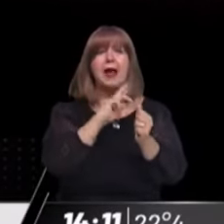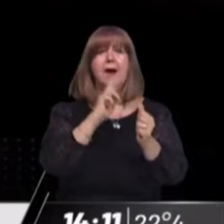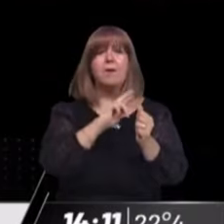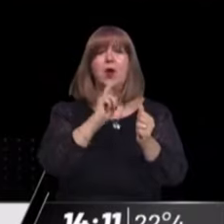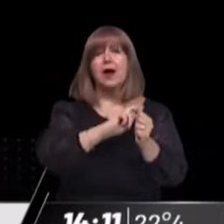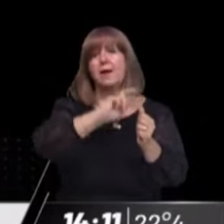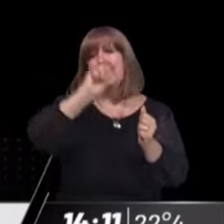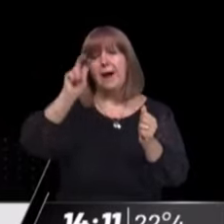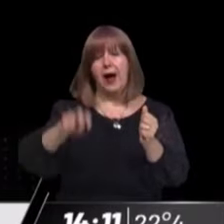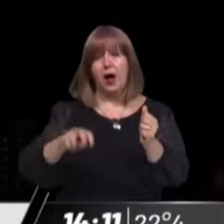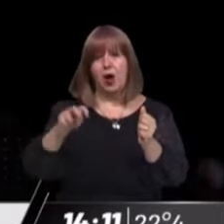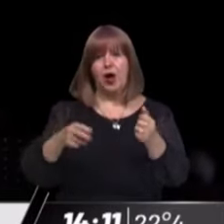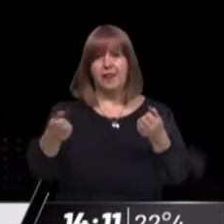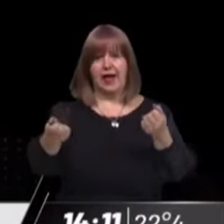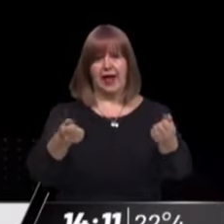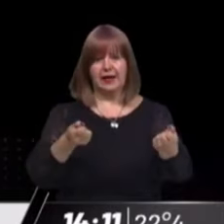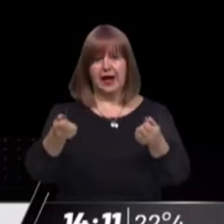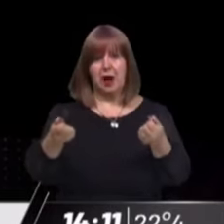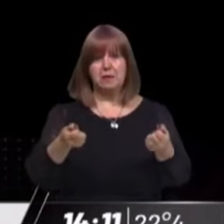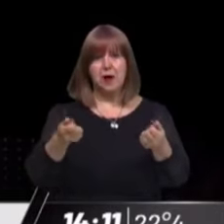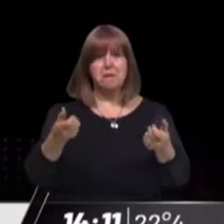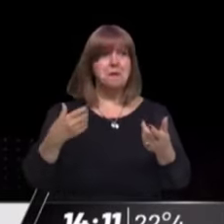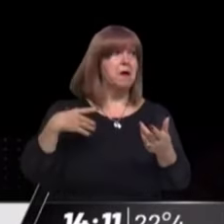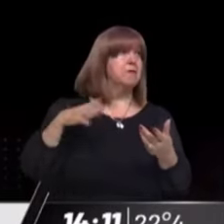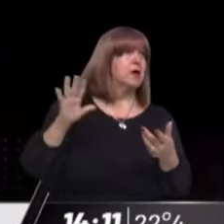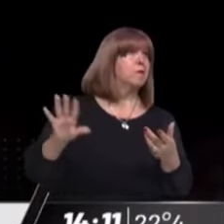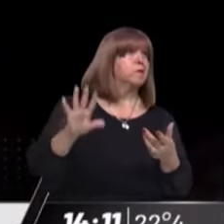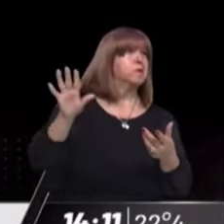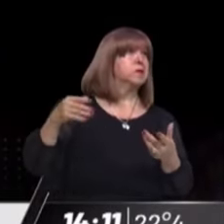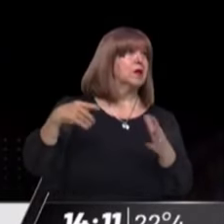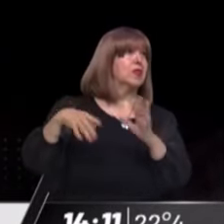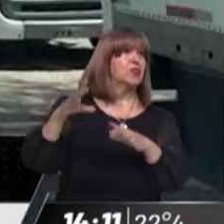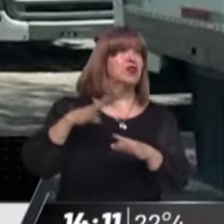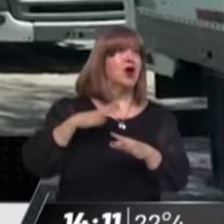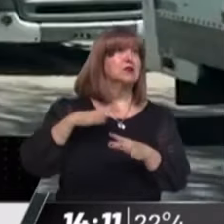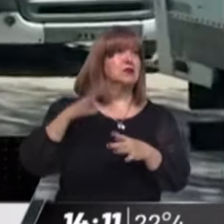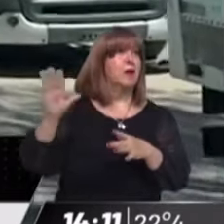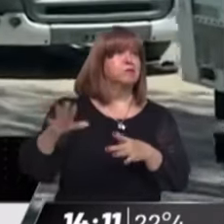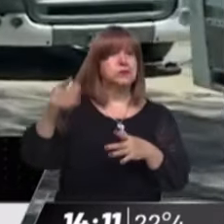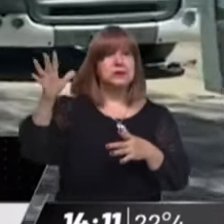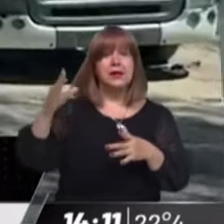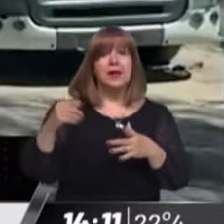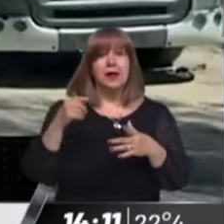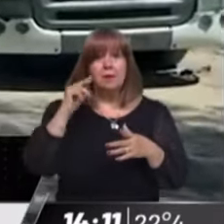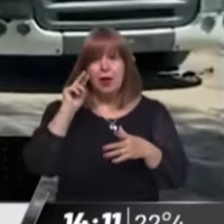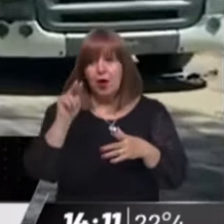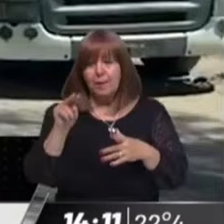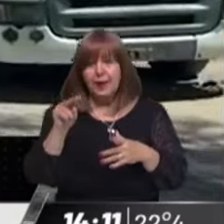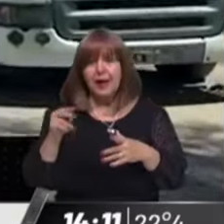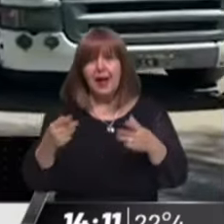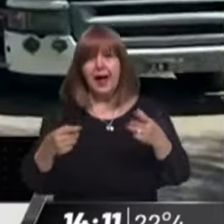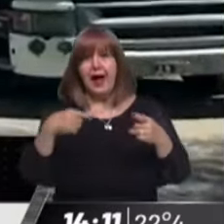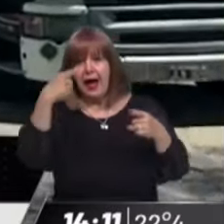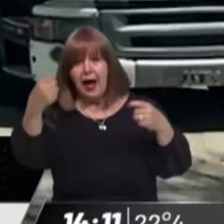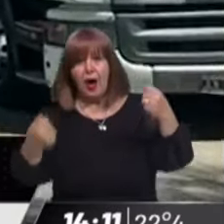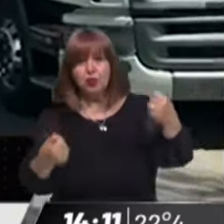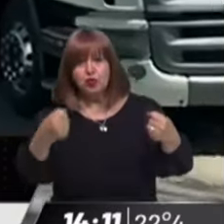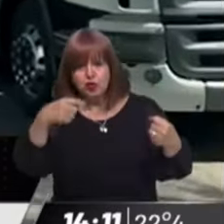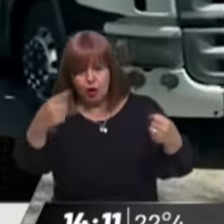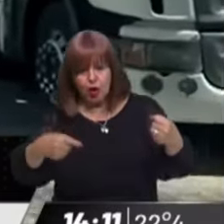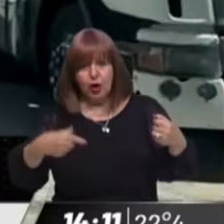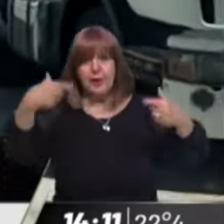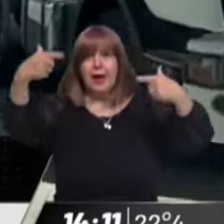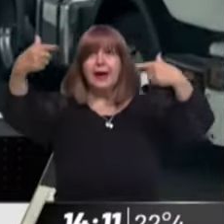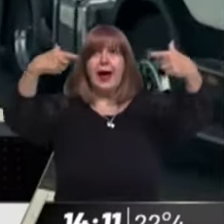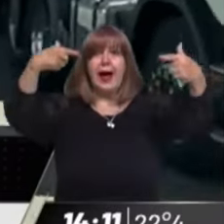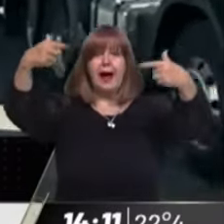se habría bajado del camión. Dijo desconocer su paradero, pero debido a las manchas de sangre en el rodado y a la revisión de las imágenes de las